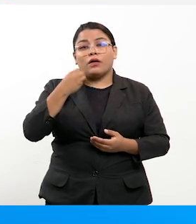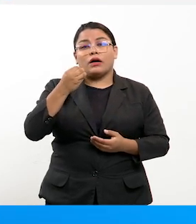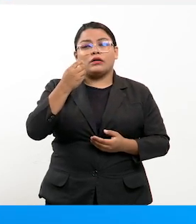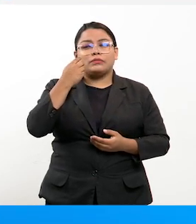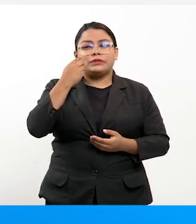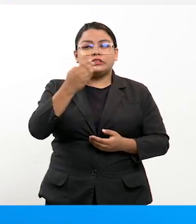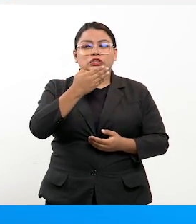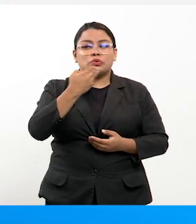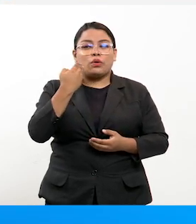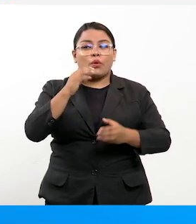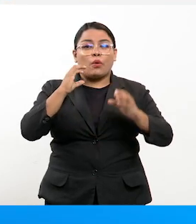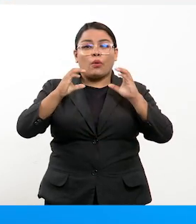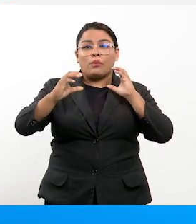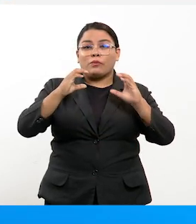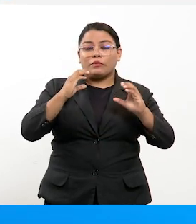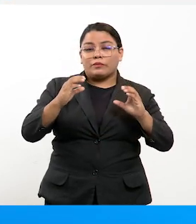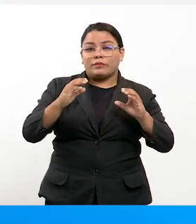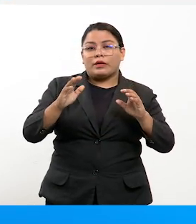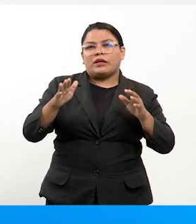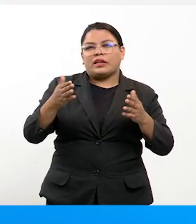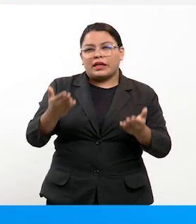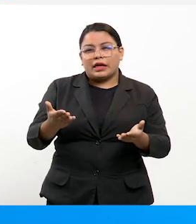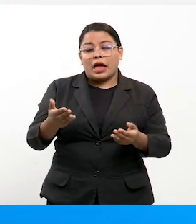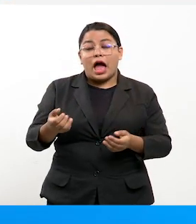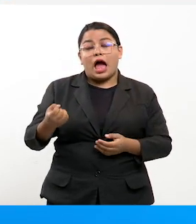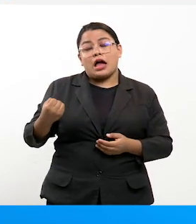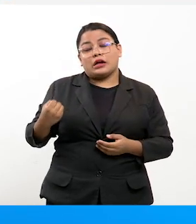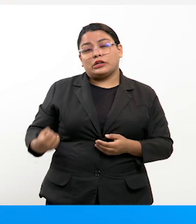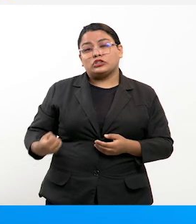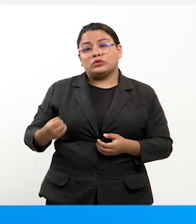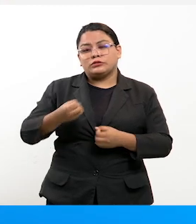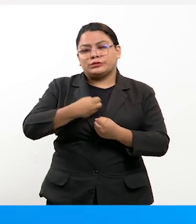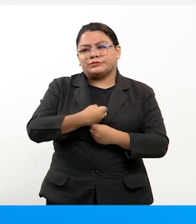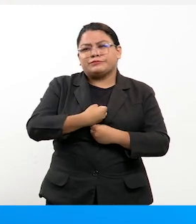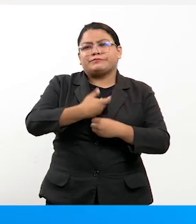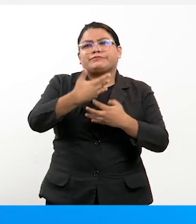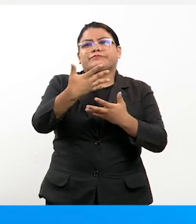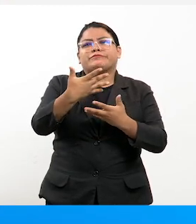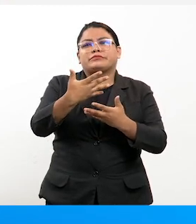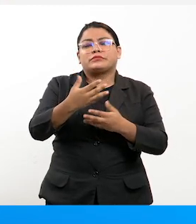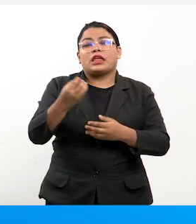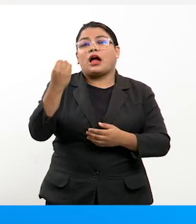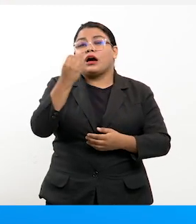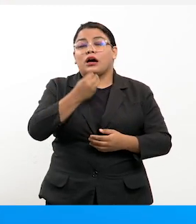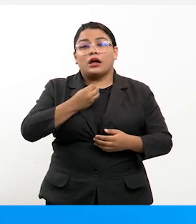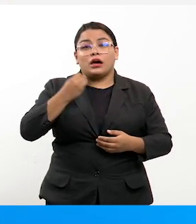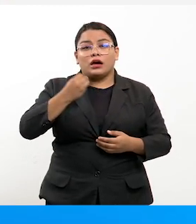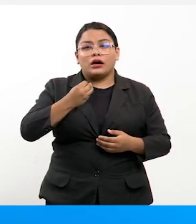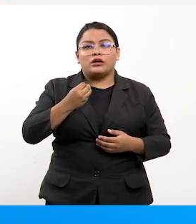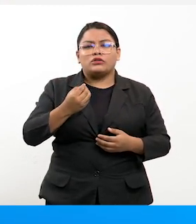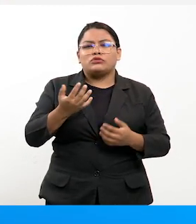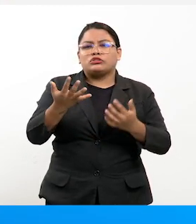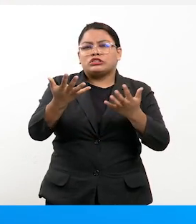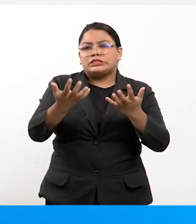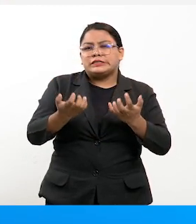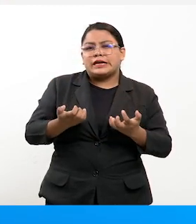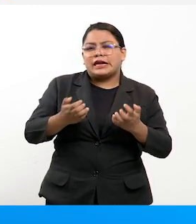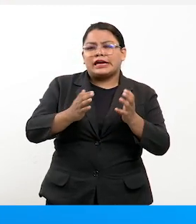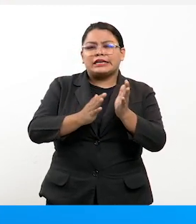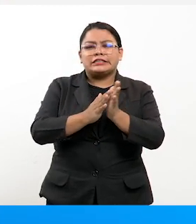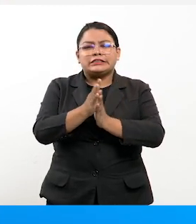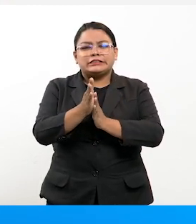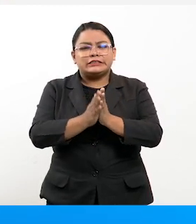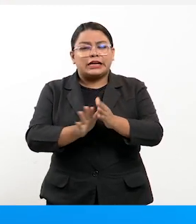situaciones comunicativas en las cuales el estudiantado expresa de forma oral sus deseos,